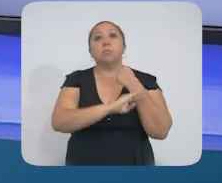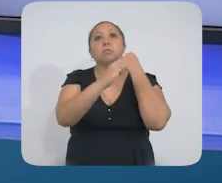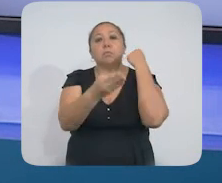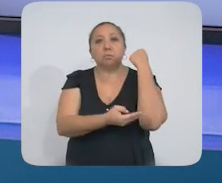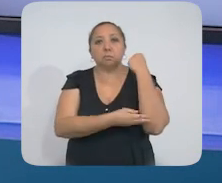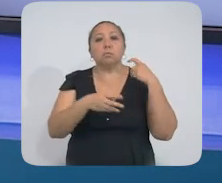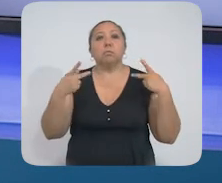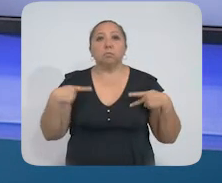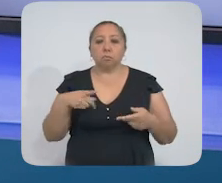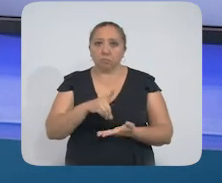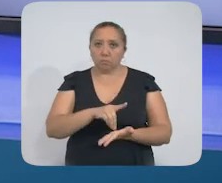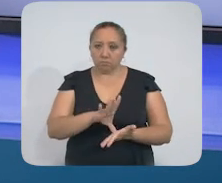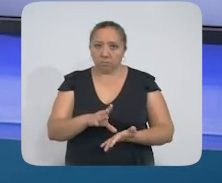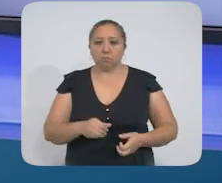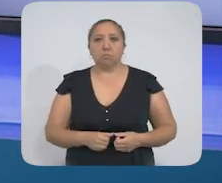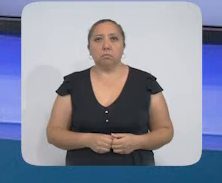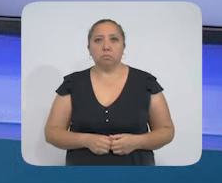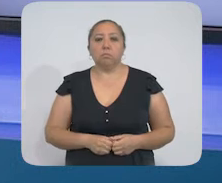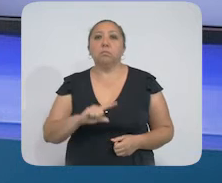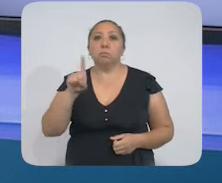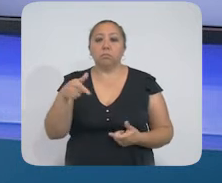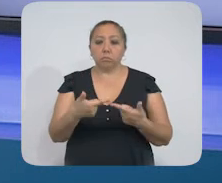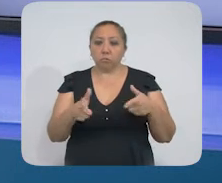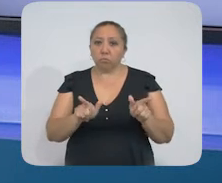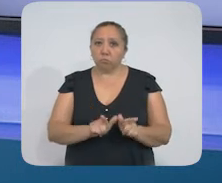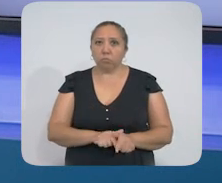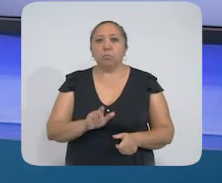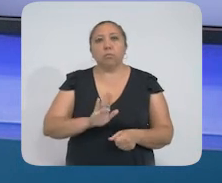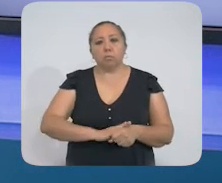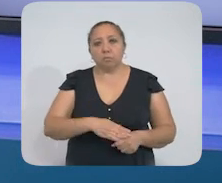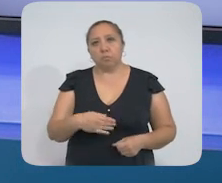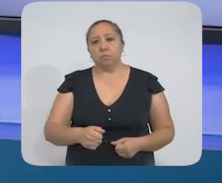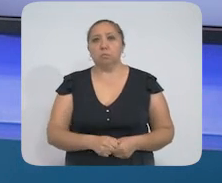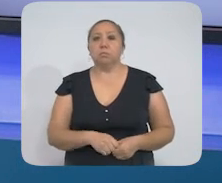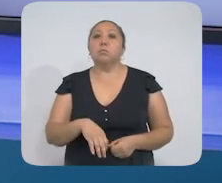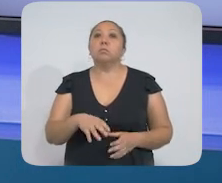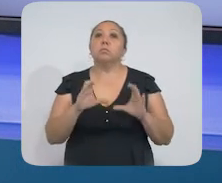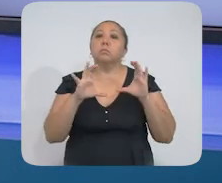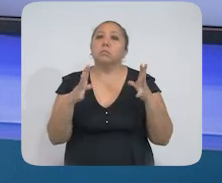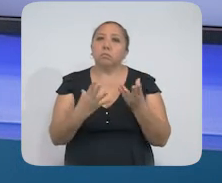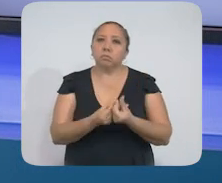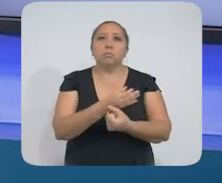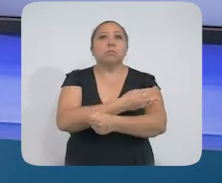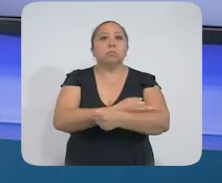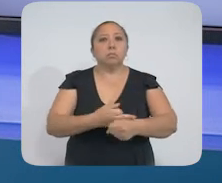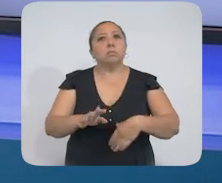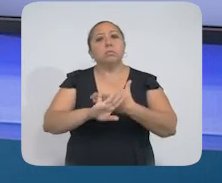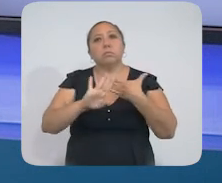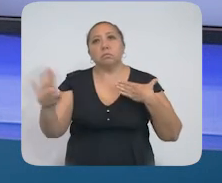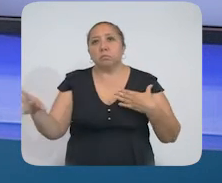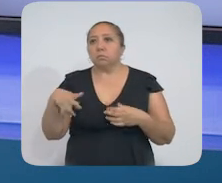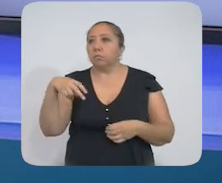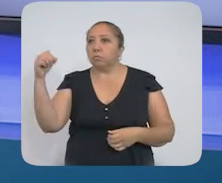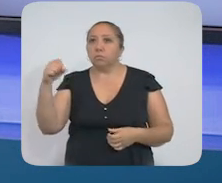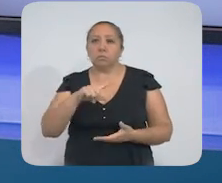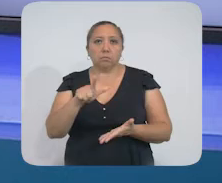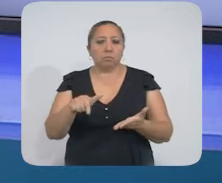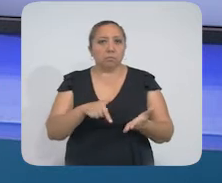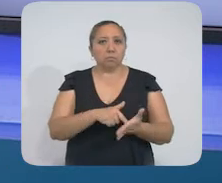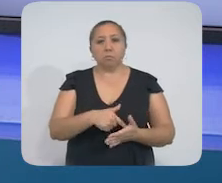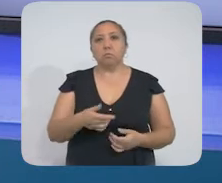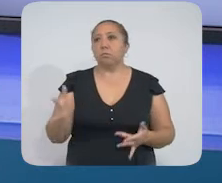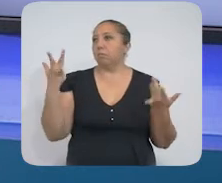y personas con discapacidad, que son los grupos más vulnerables. Protejamos a nuestras familias y evitemos salir a espacios